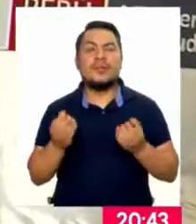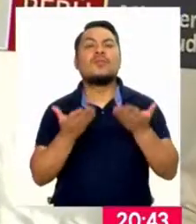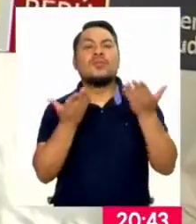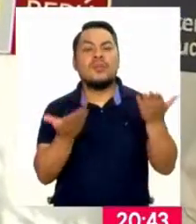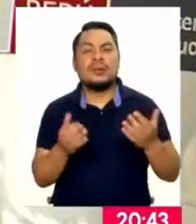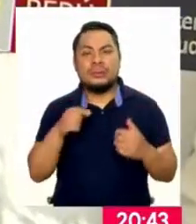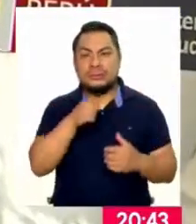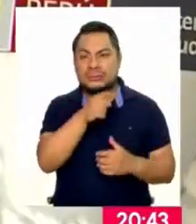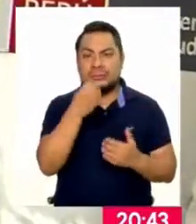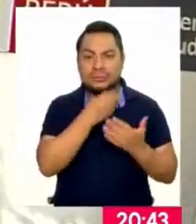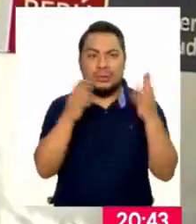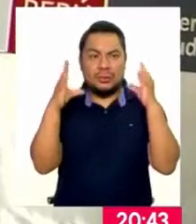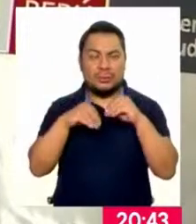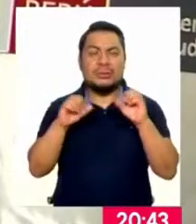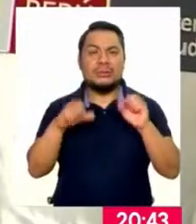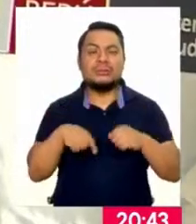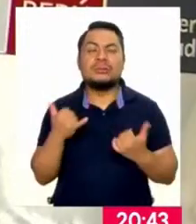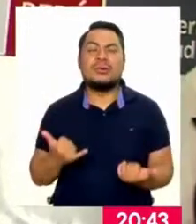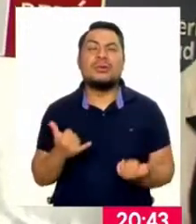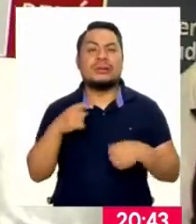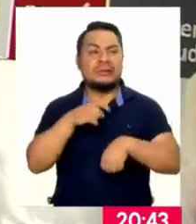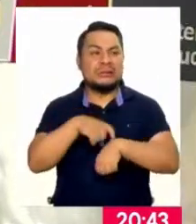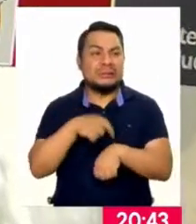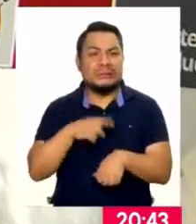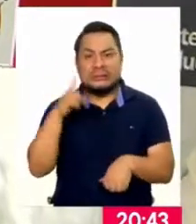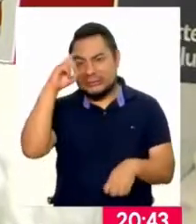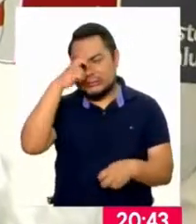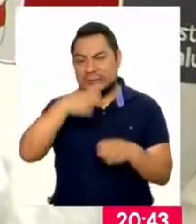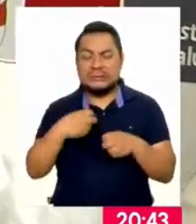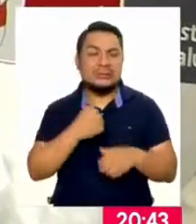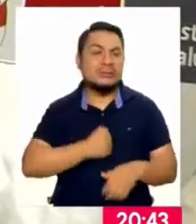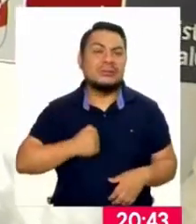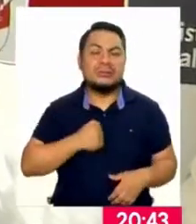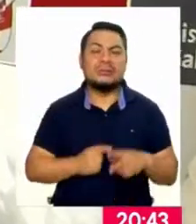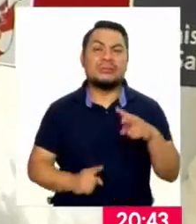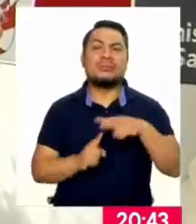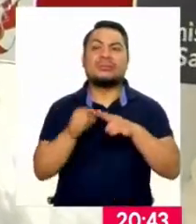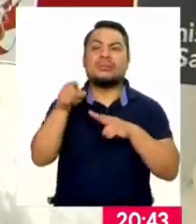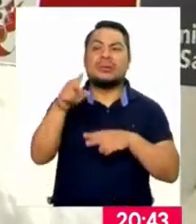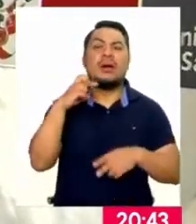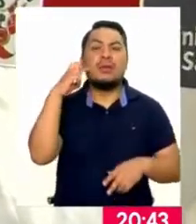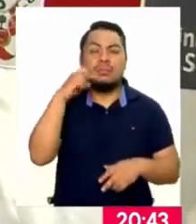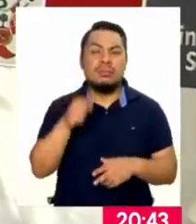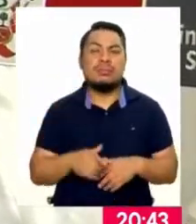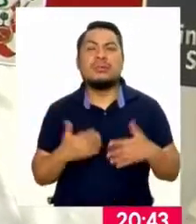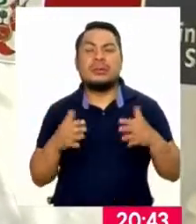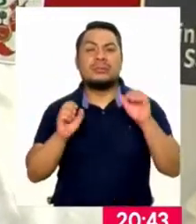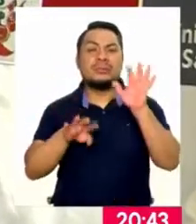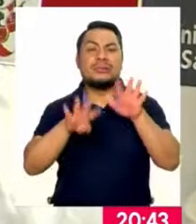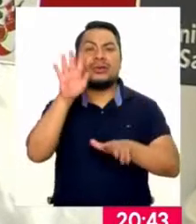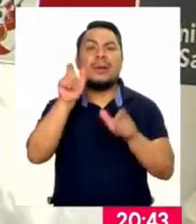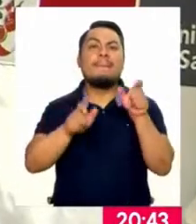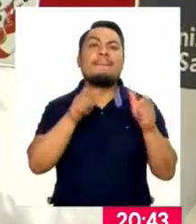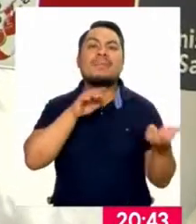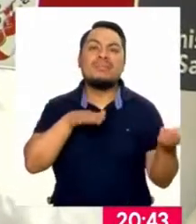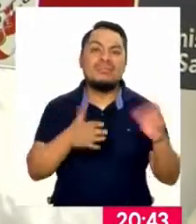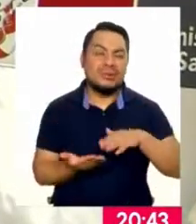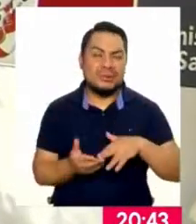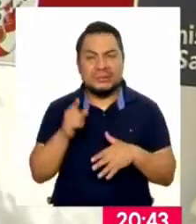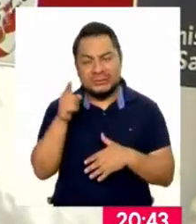estás Carla tengan Ustedes muy buenas noches sin duda es una situación crítica y lamentable lo que ocurre en puno se hablan ya de Catorce personas